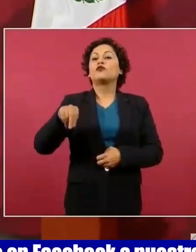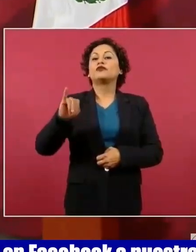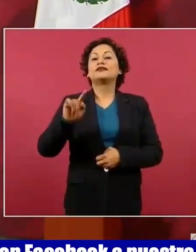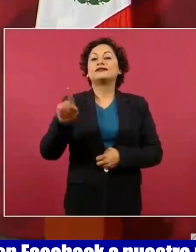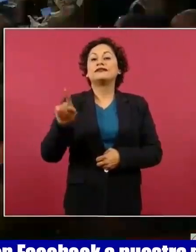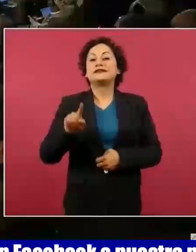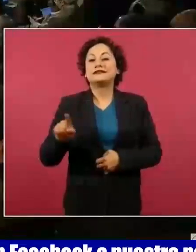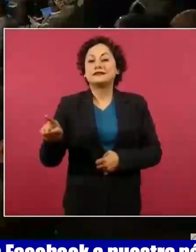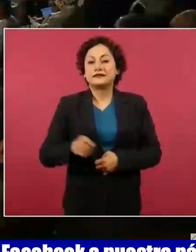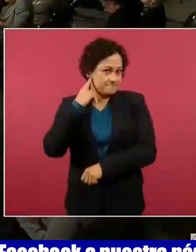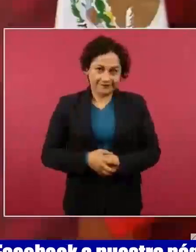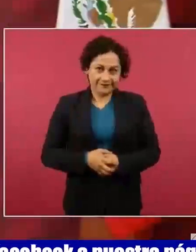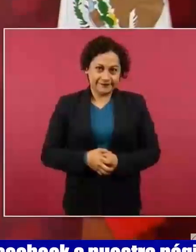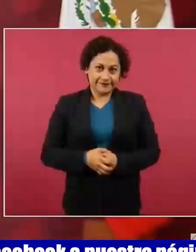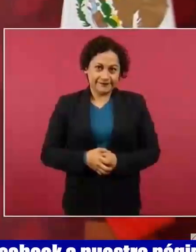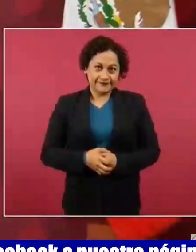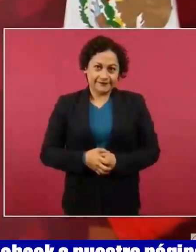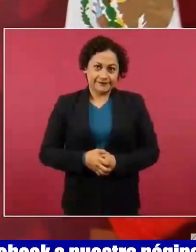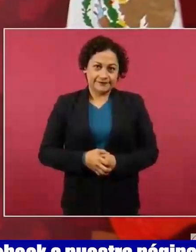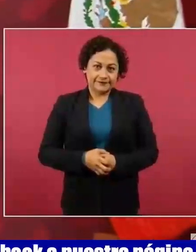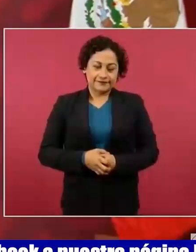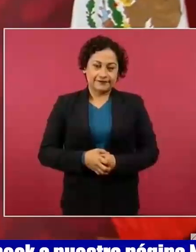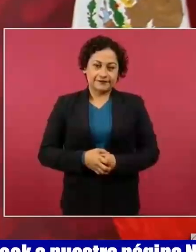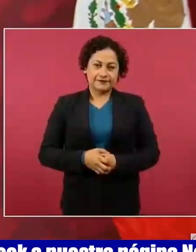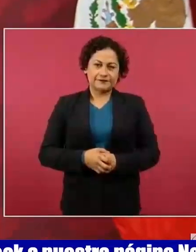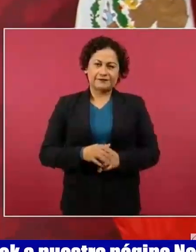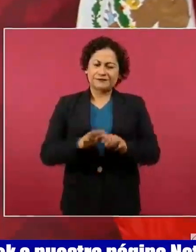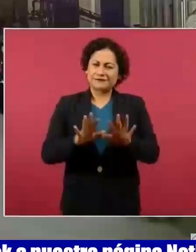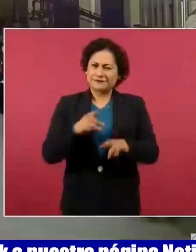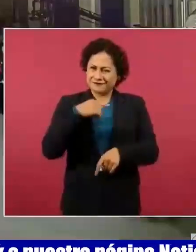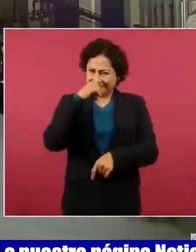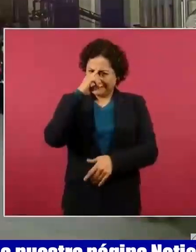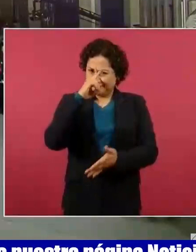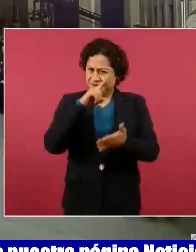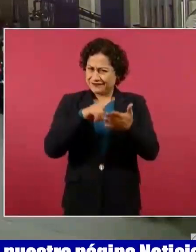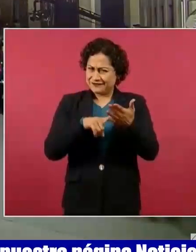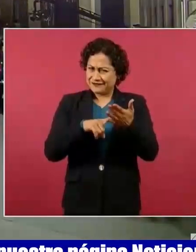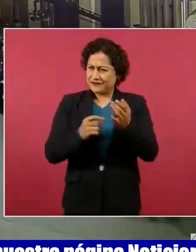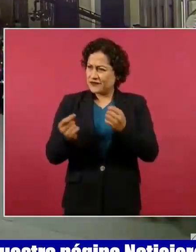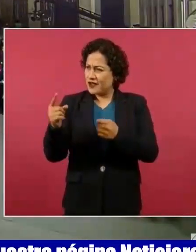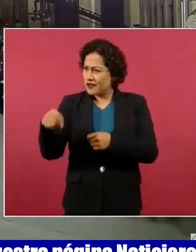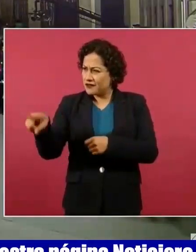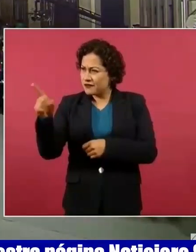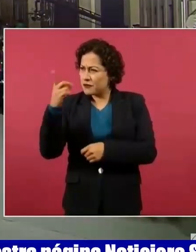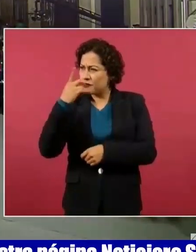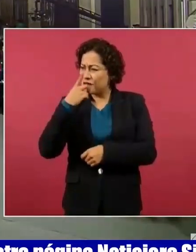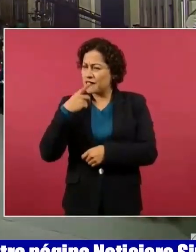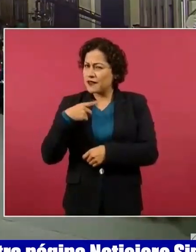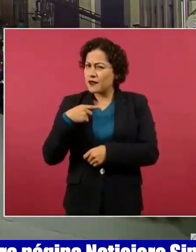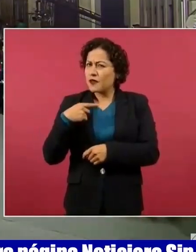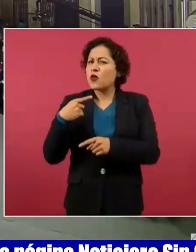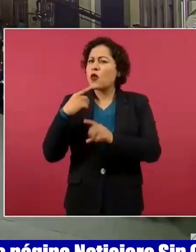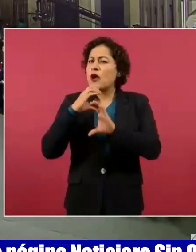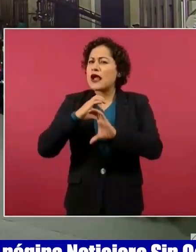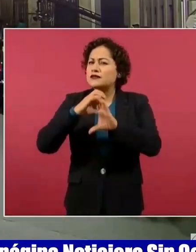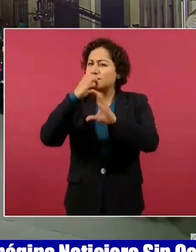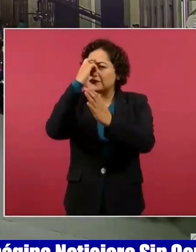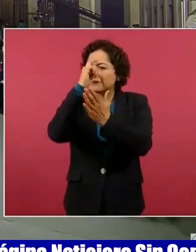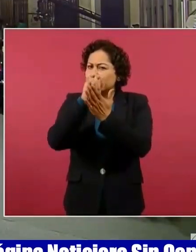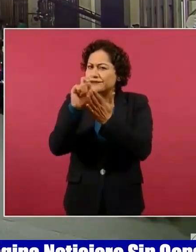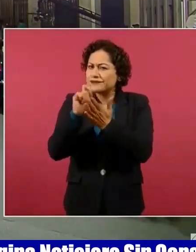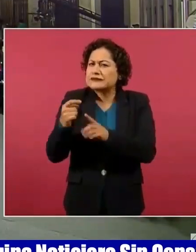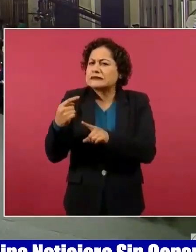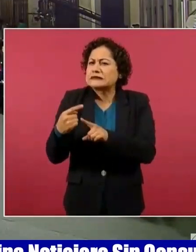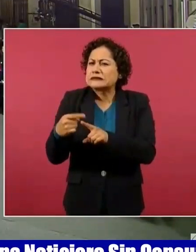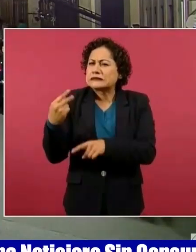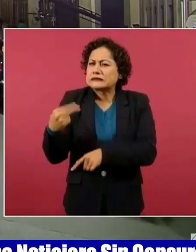por lo que no le quedó más que a Fox y a los conservadores dar marcha atrás y regresar al presidente López Obrador, ese entonces jefe de